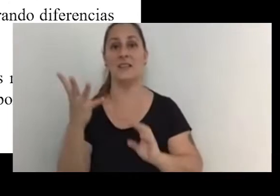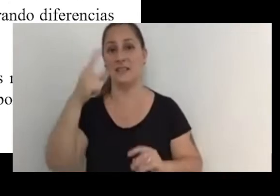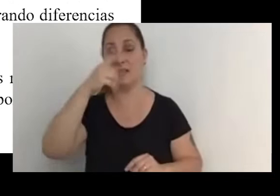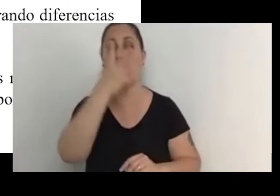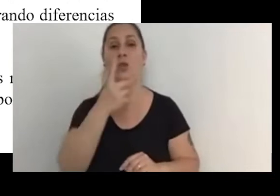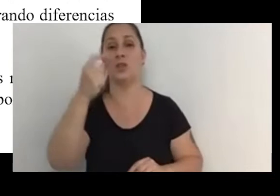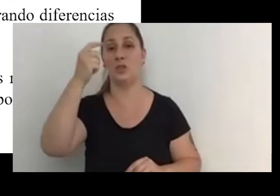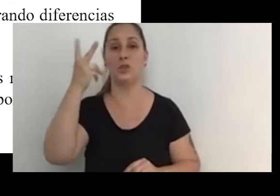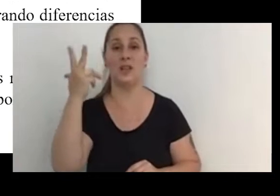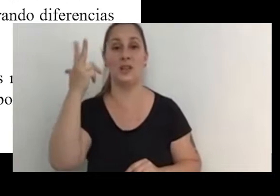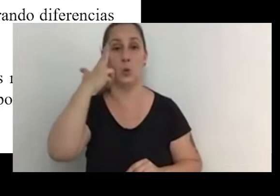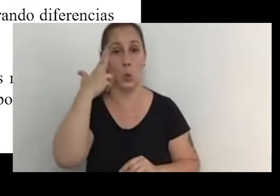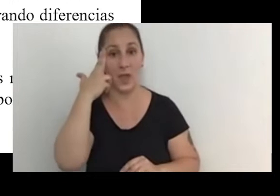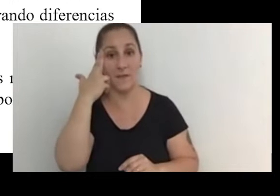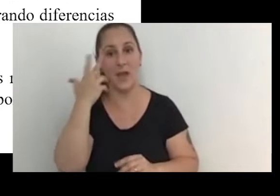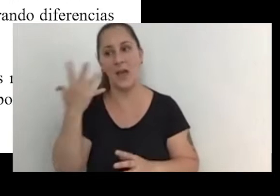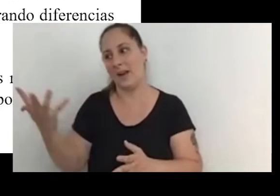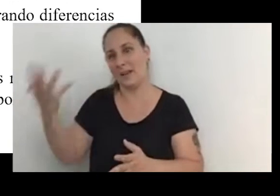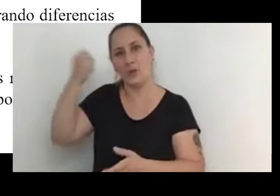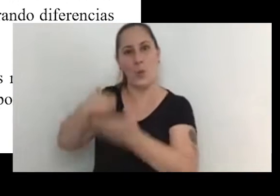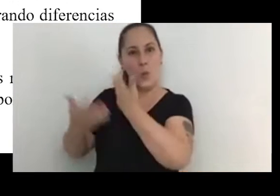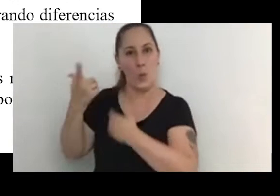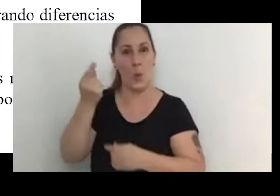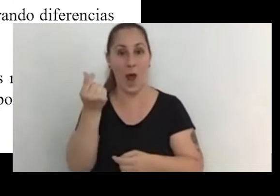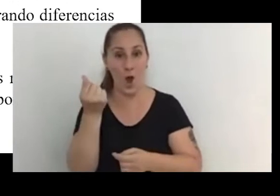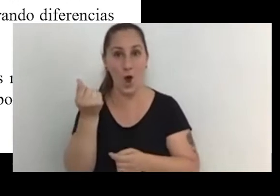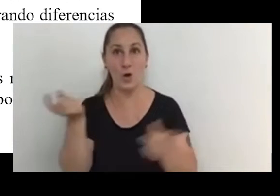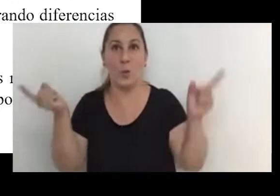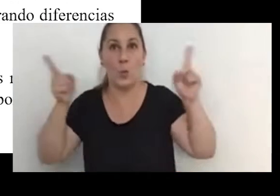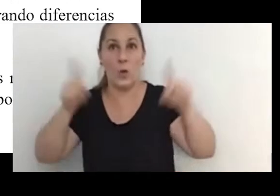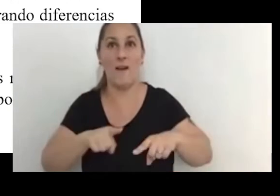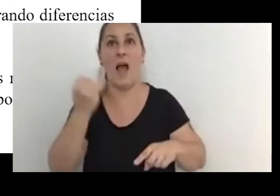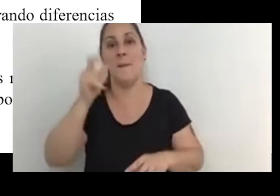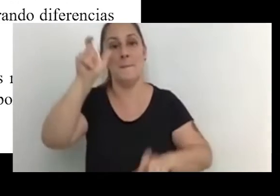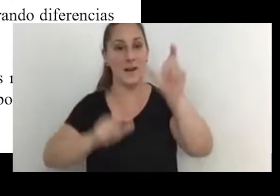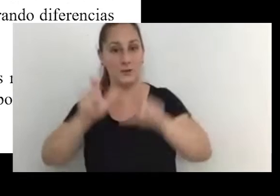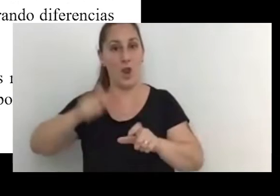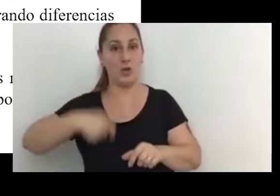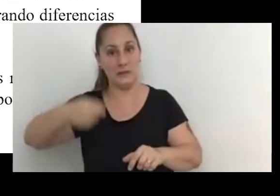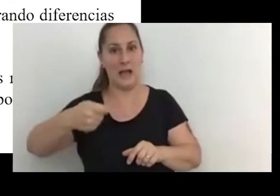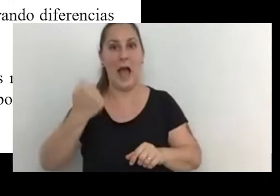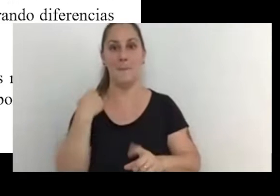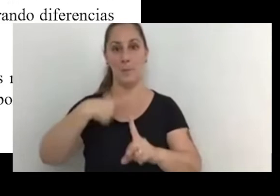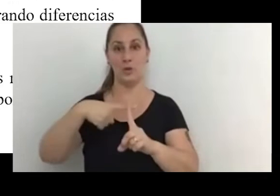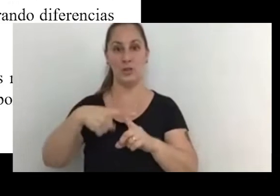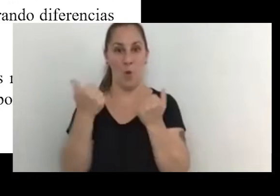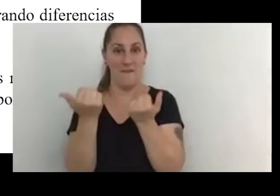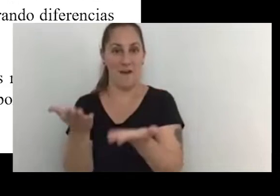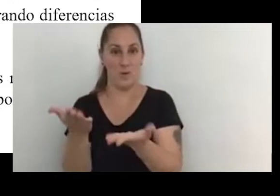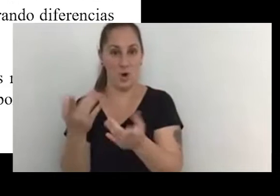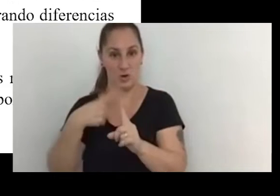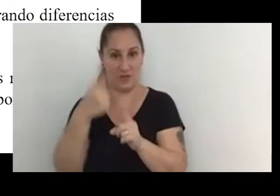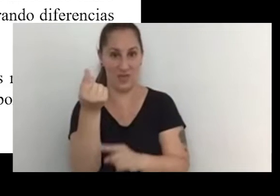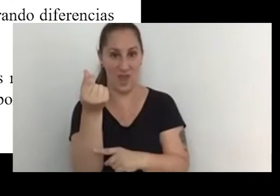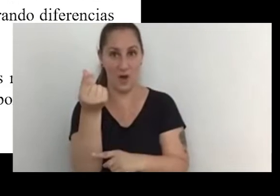27439 retrotrae los valores, hubo contribuyentes que quedaron con saldo a favor y se admitió